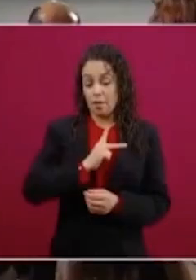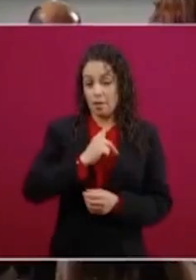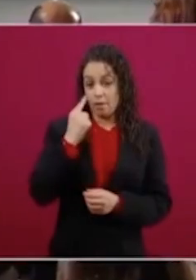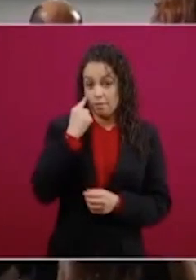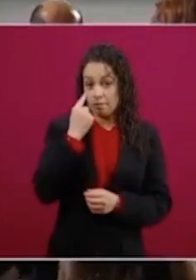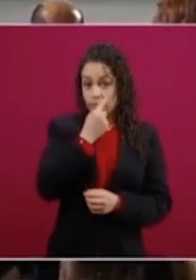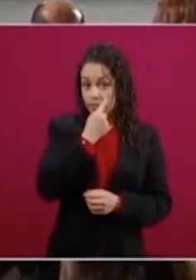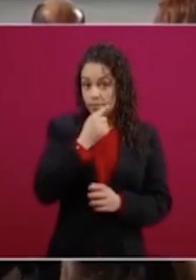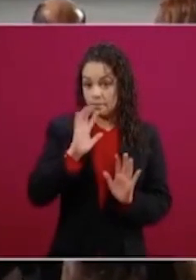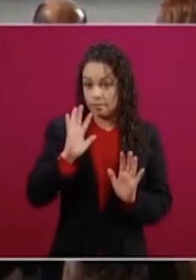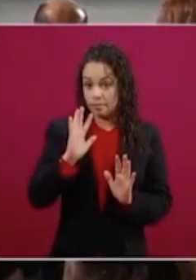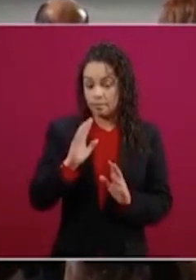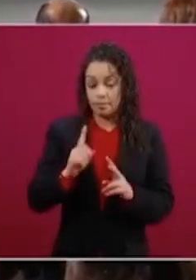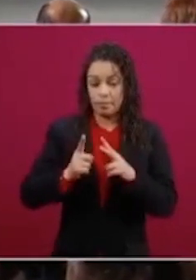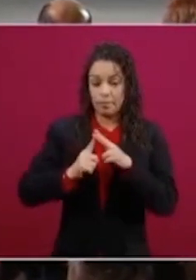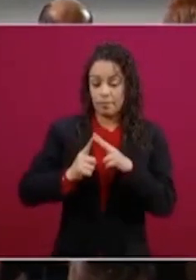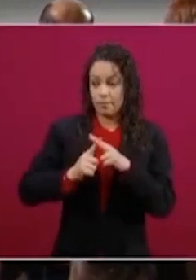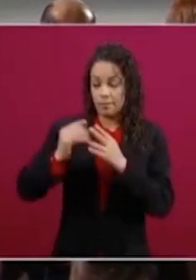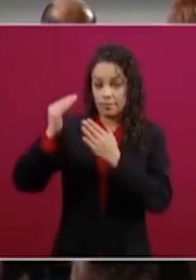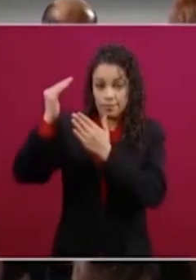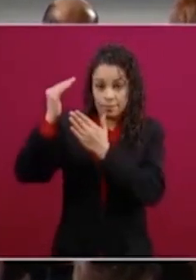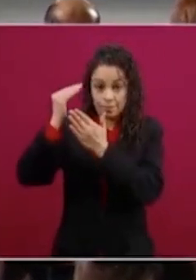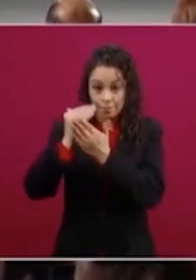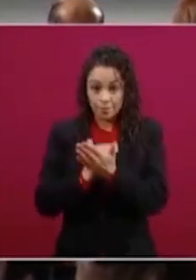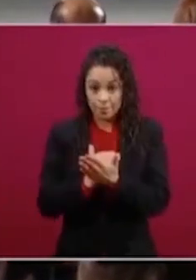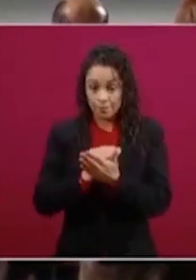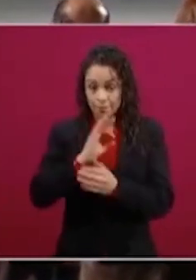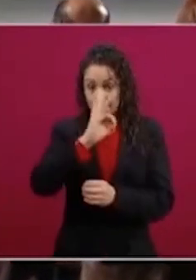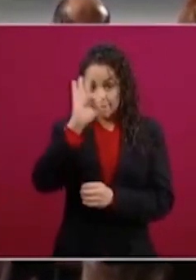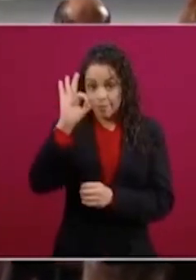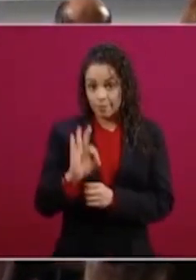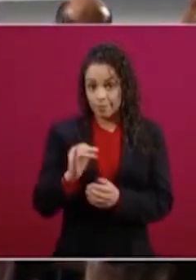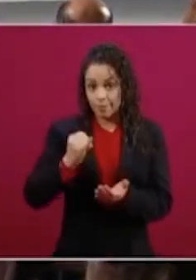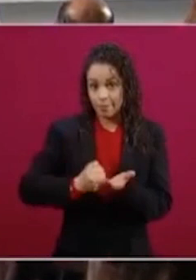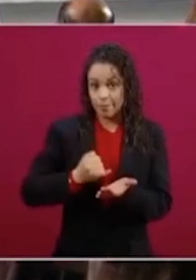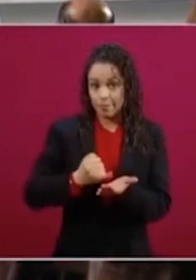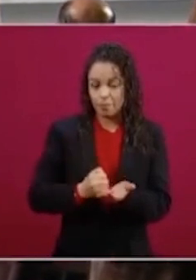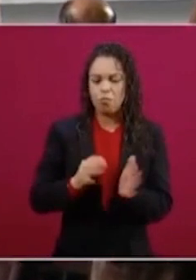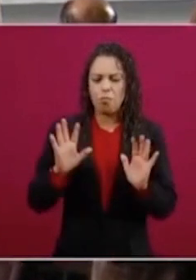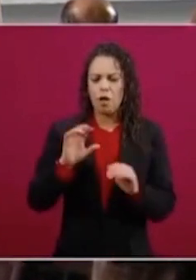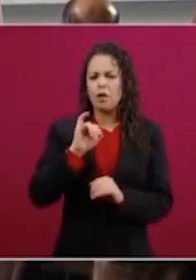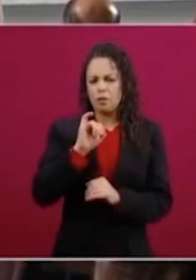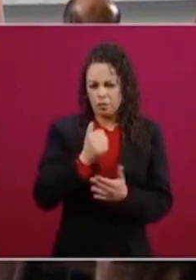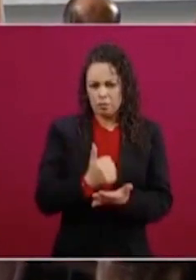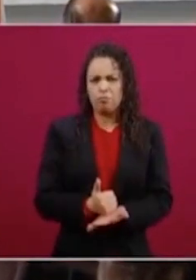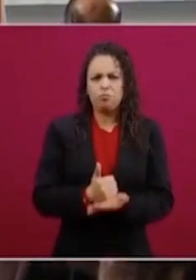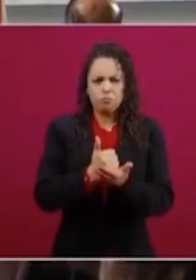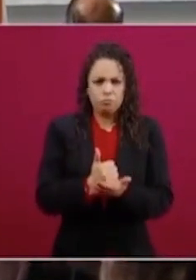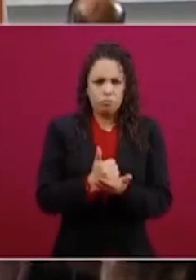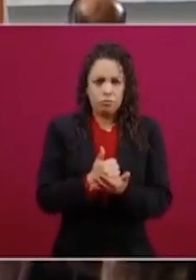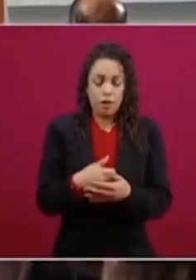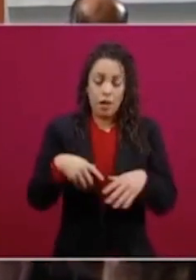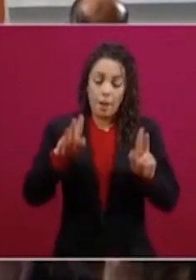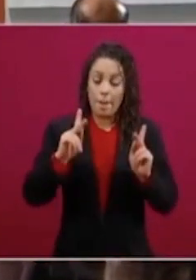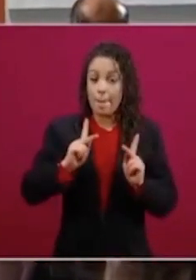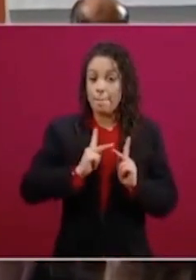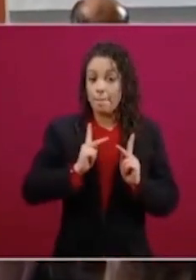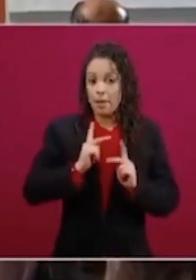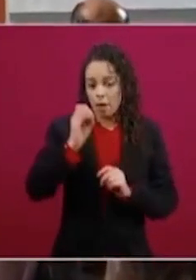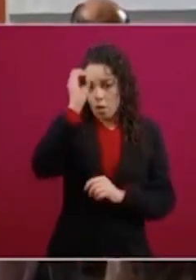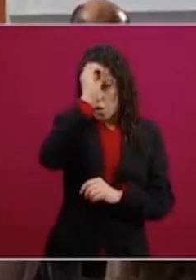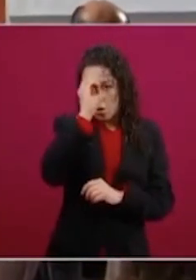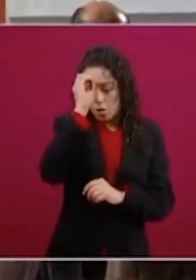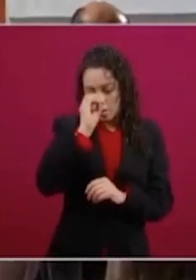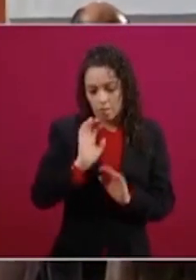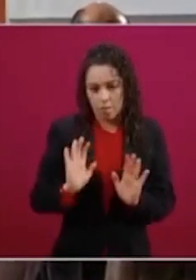la tasa de interés ayuda, es una opinión de mi parte,